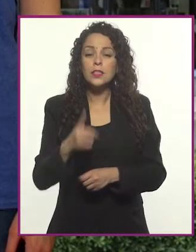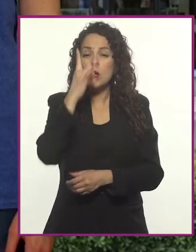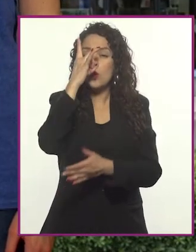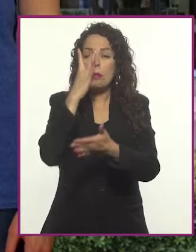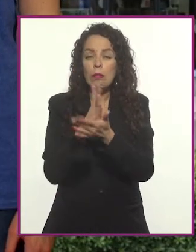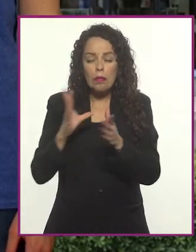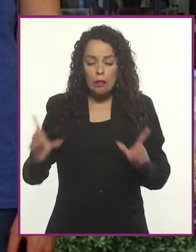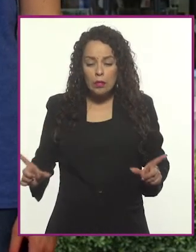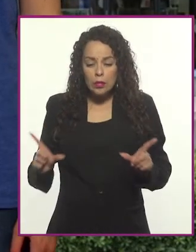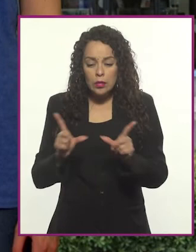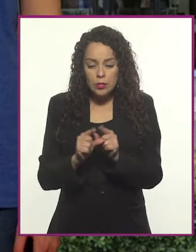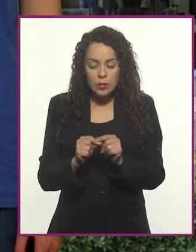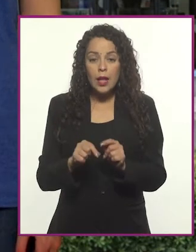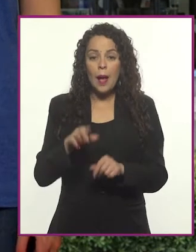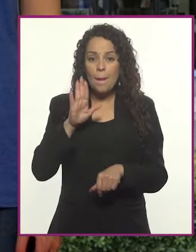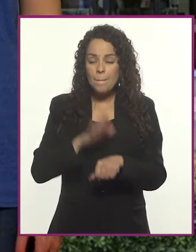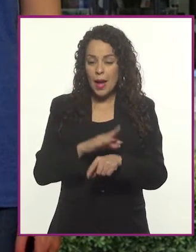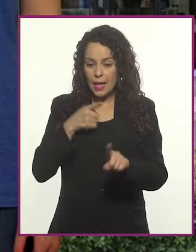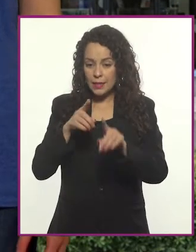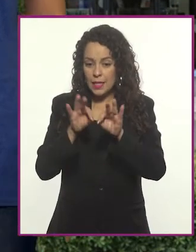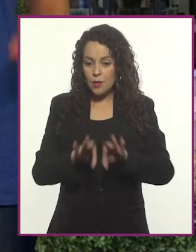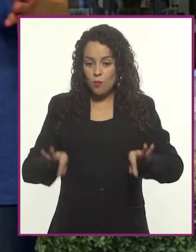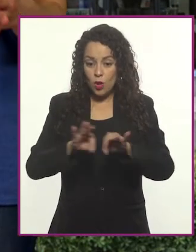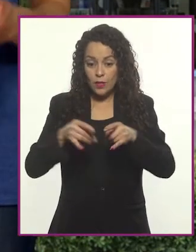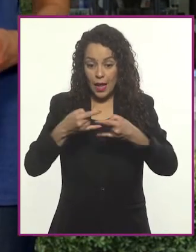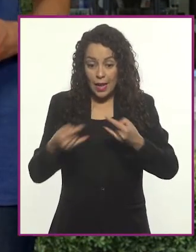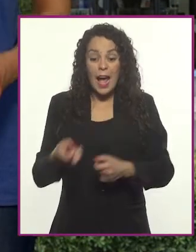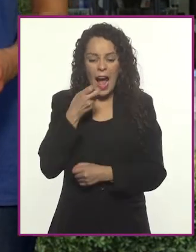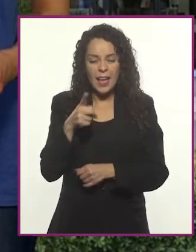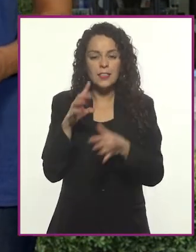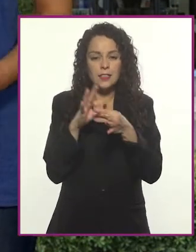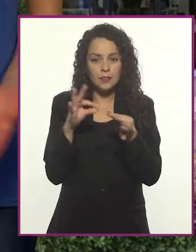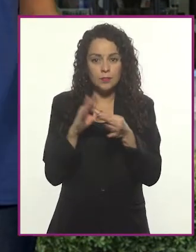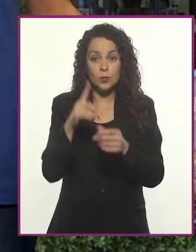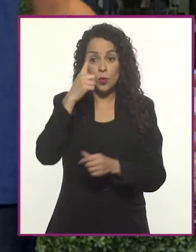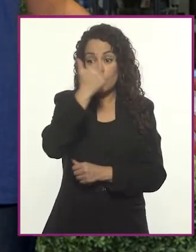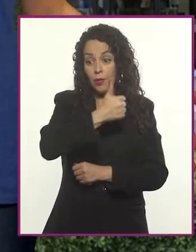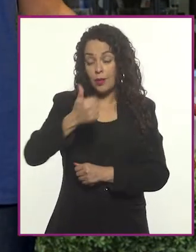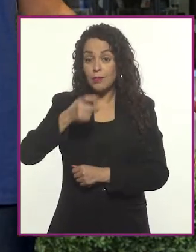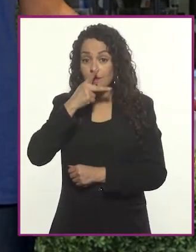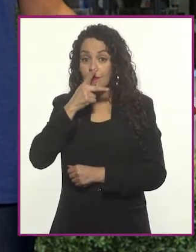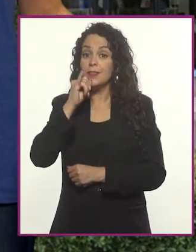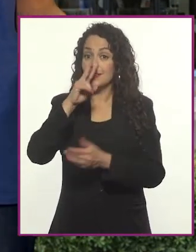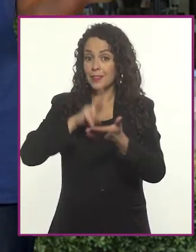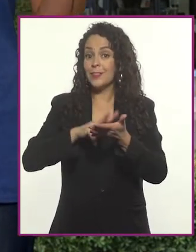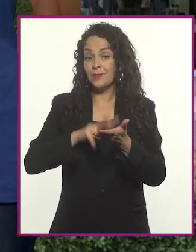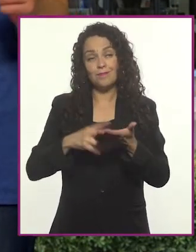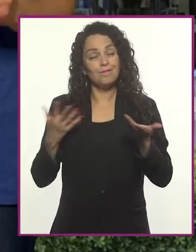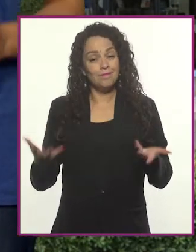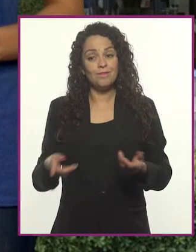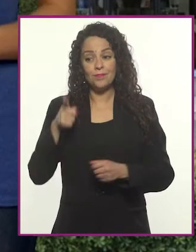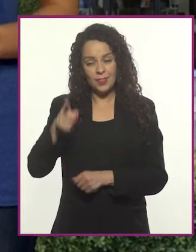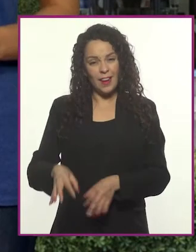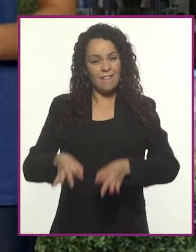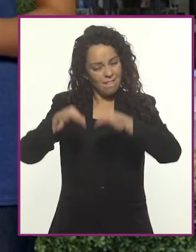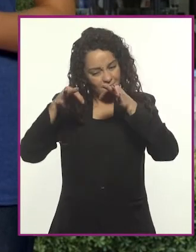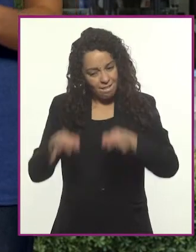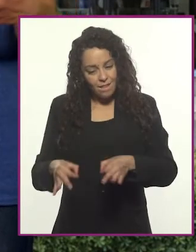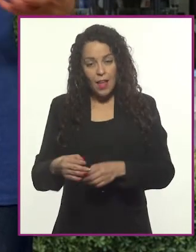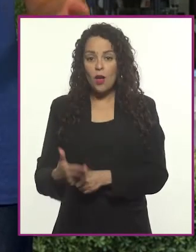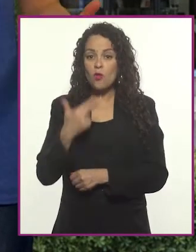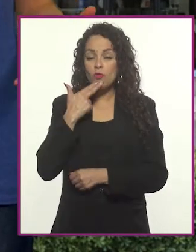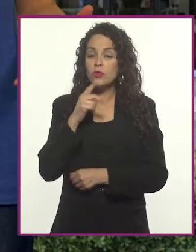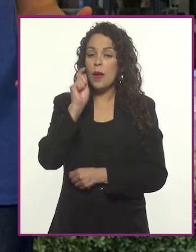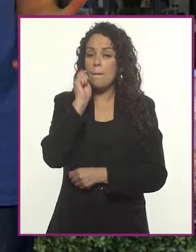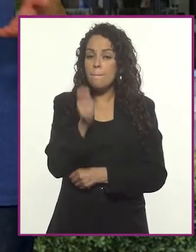parte, como el momento clave de la historia. Cada palabra cuenta, literalmente. Así que sé preciso. Usa